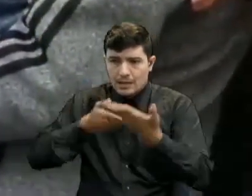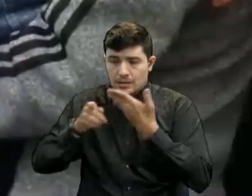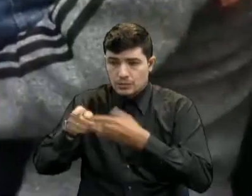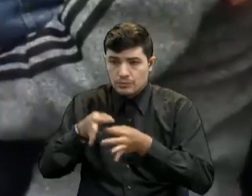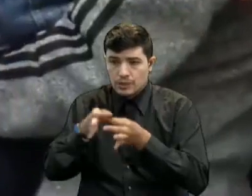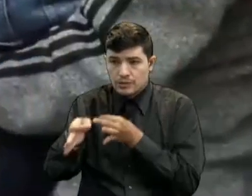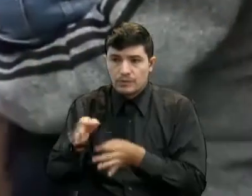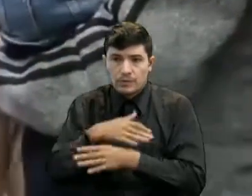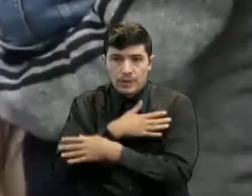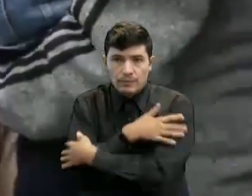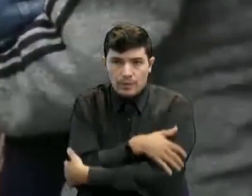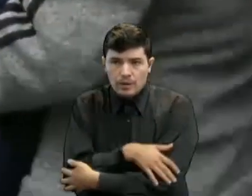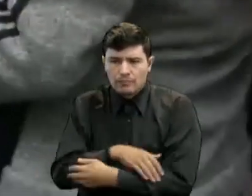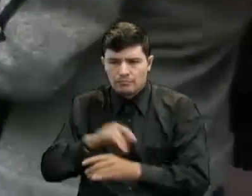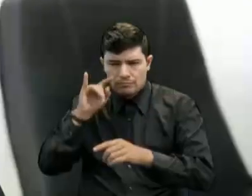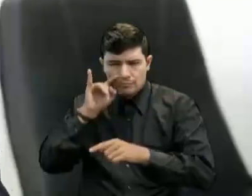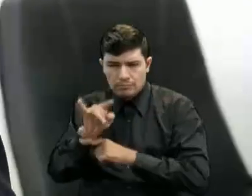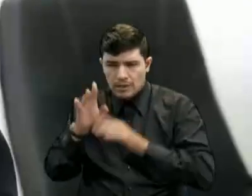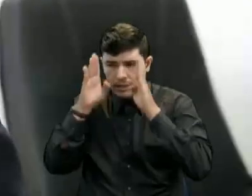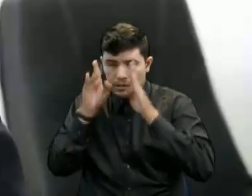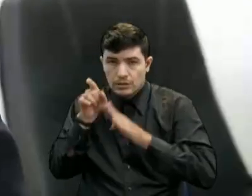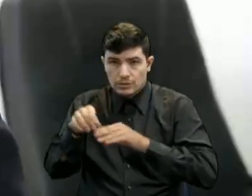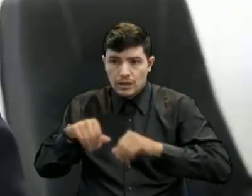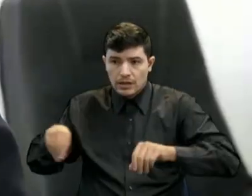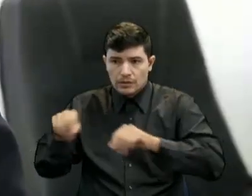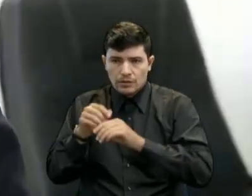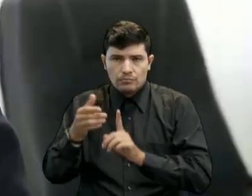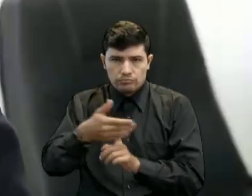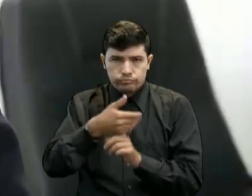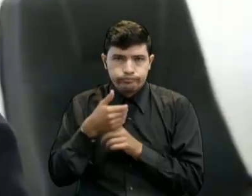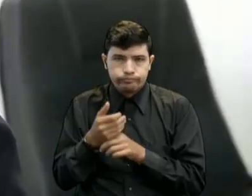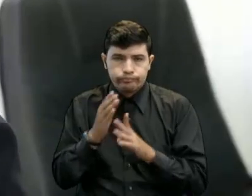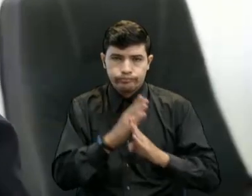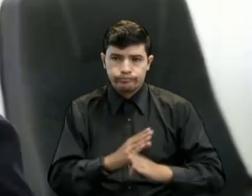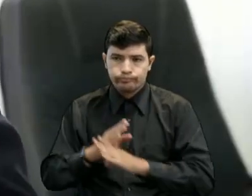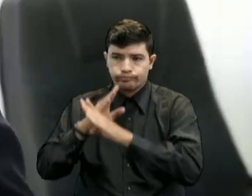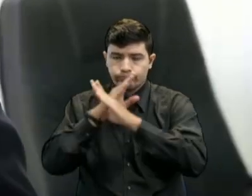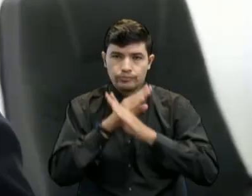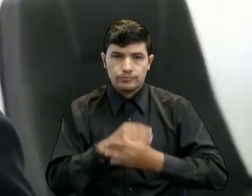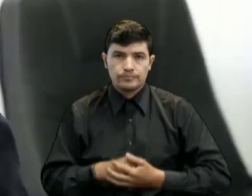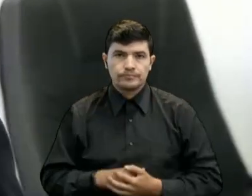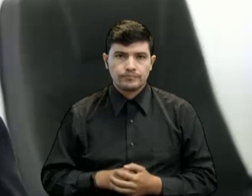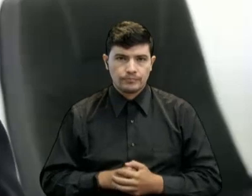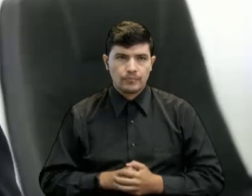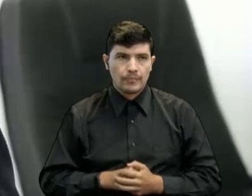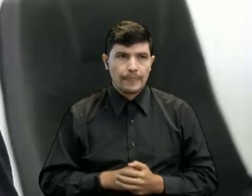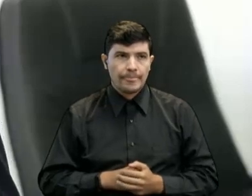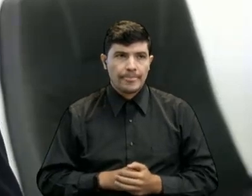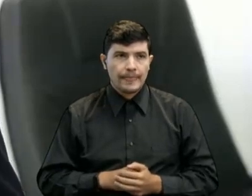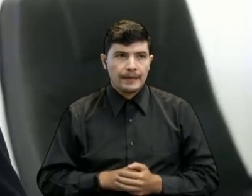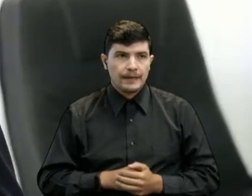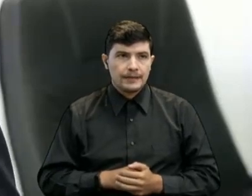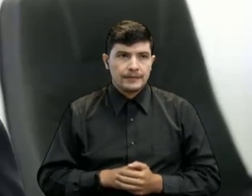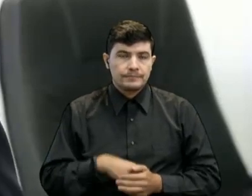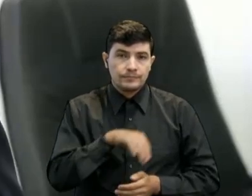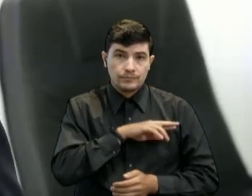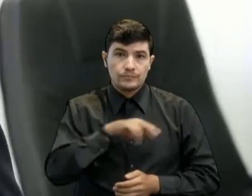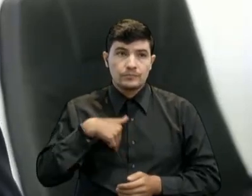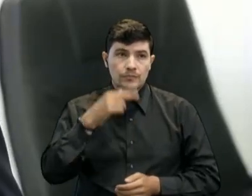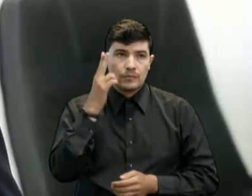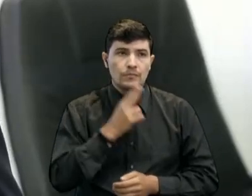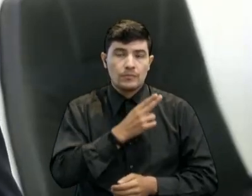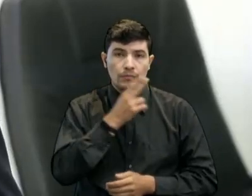territorio seguro. Todos estamos comprometidos con la asistencia a la población